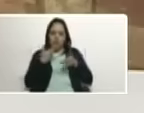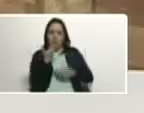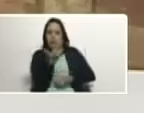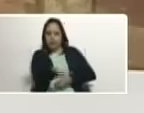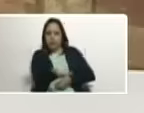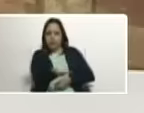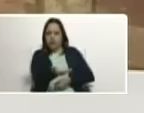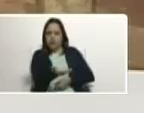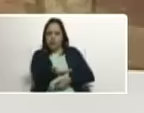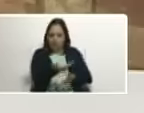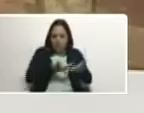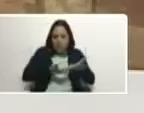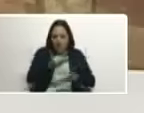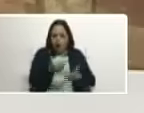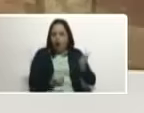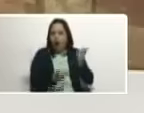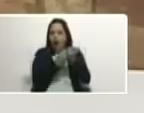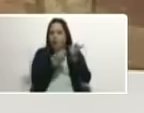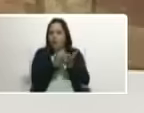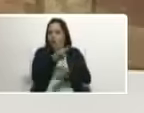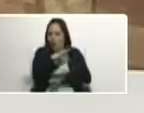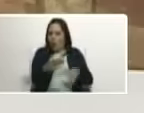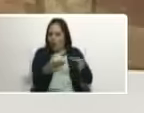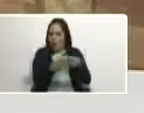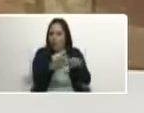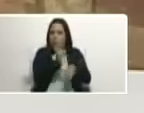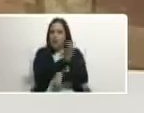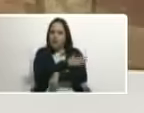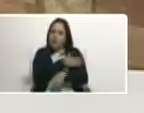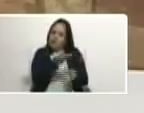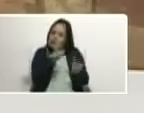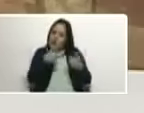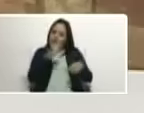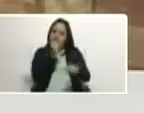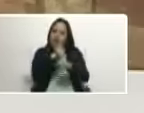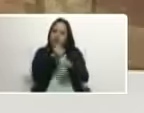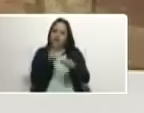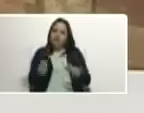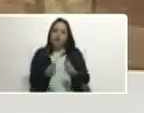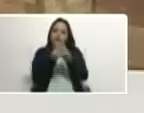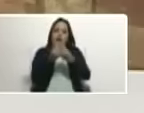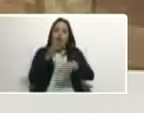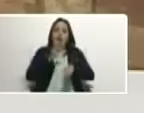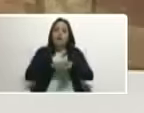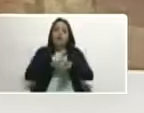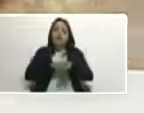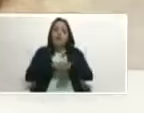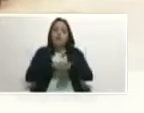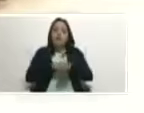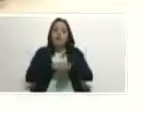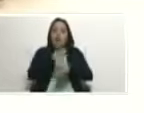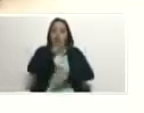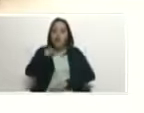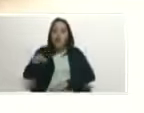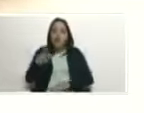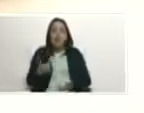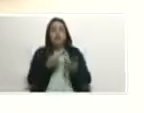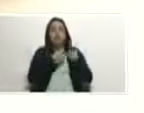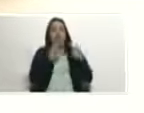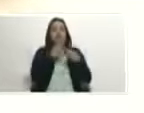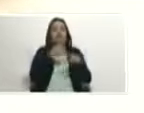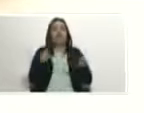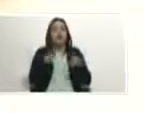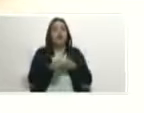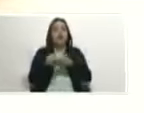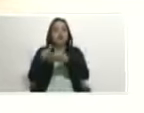y llamar a la cooperación, al trabajo. Porque al final, quienes estamos al frente de responsabilidades públicas,